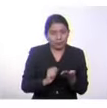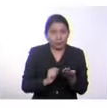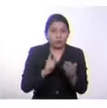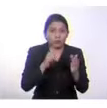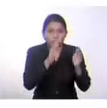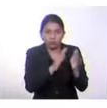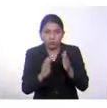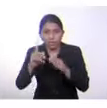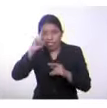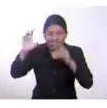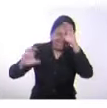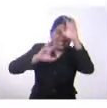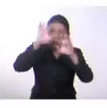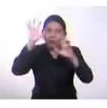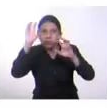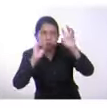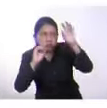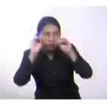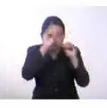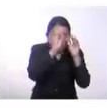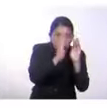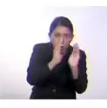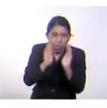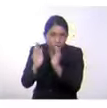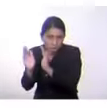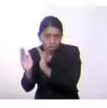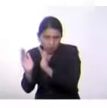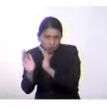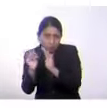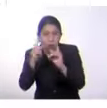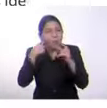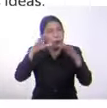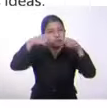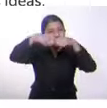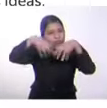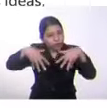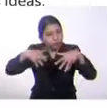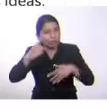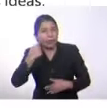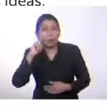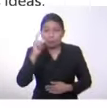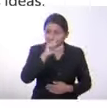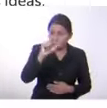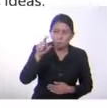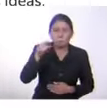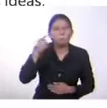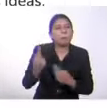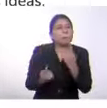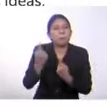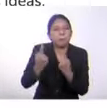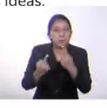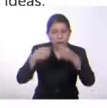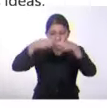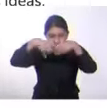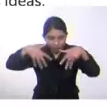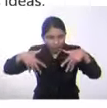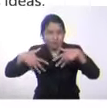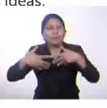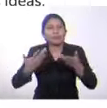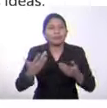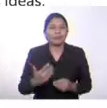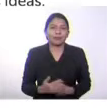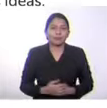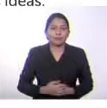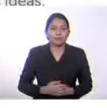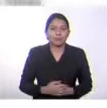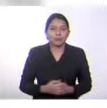Organiza las ideas que quieras desarrollar. Para esto puedes hacer un esquema, colocando primero la principal y después las secundarias.